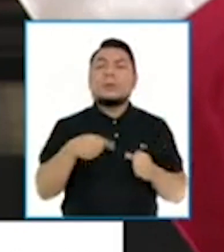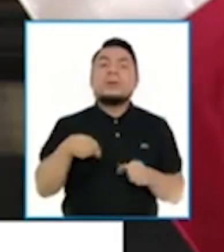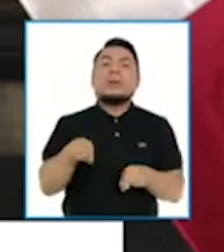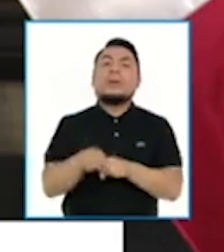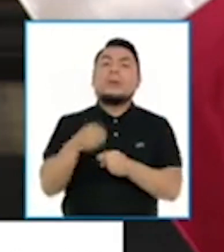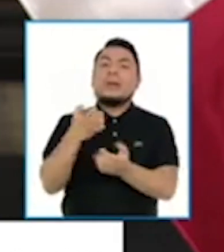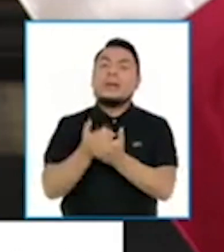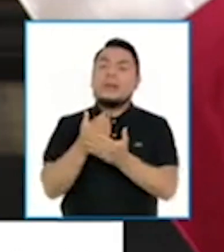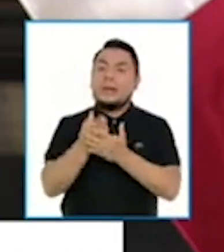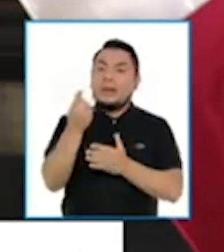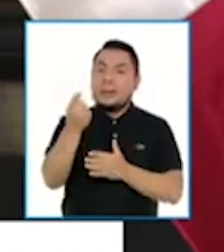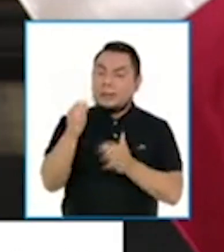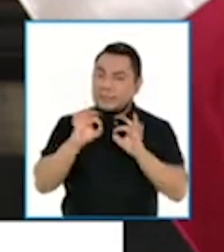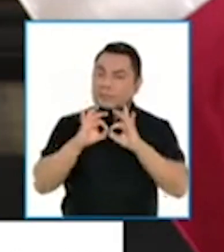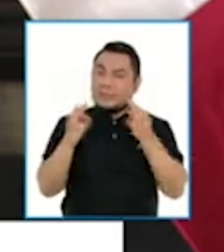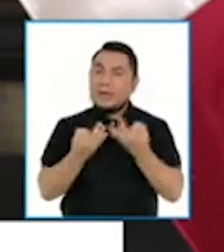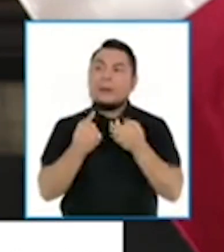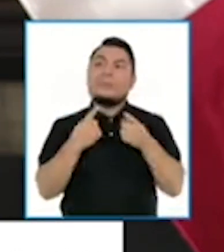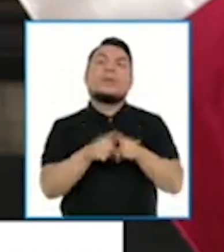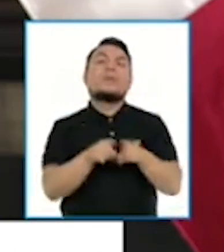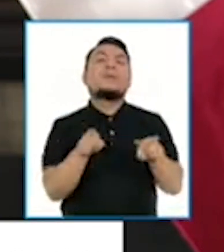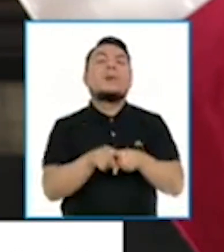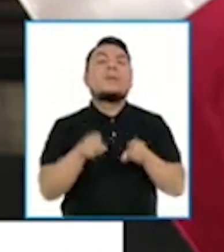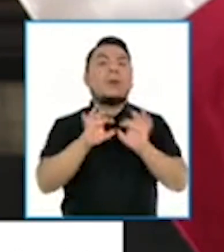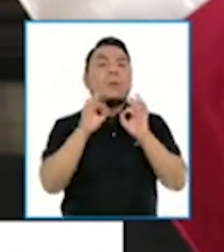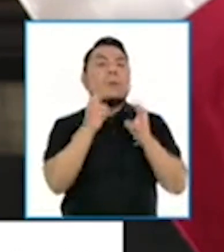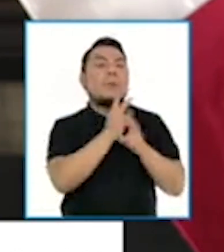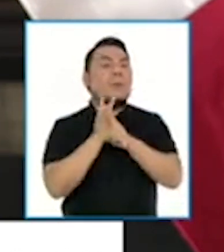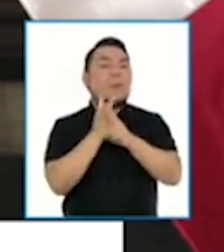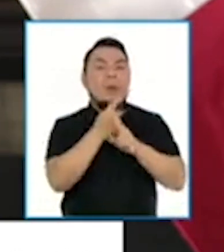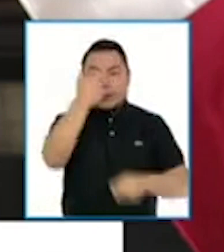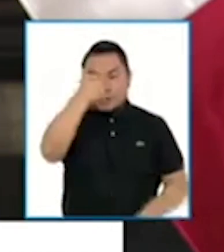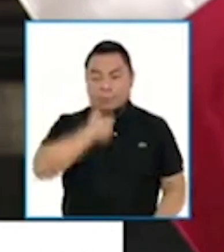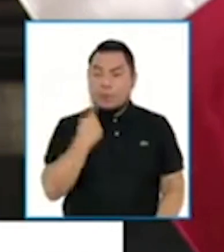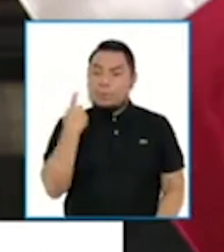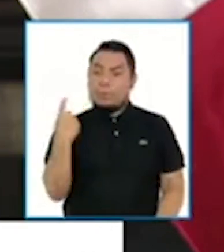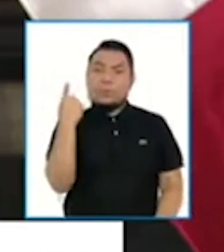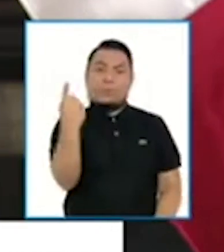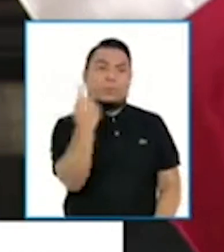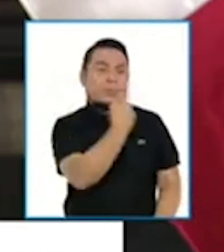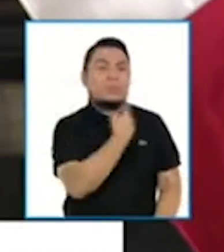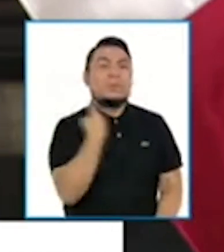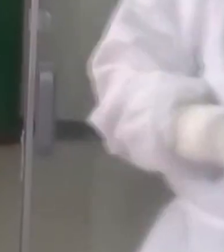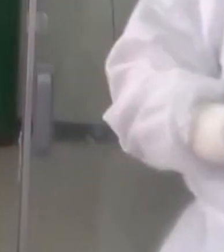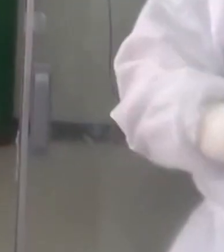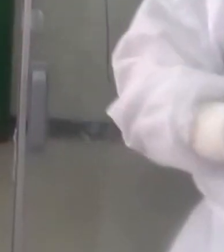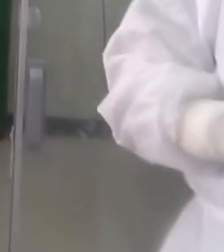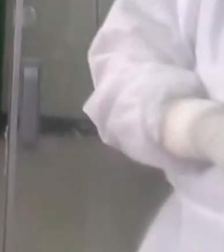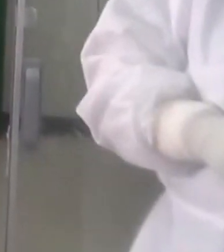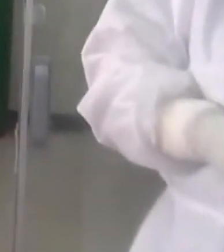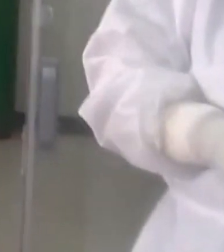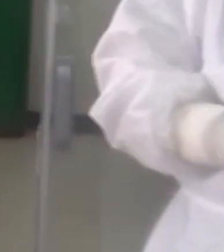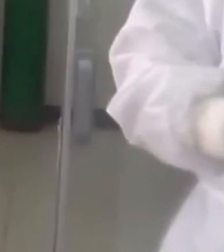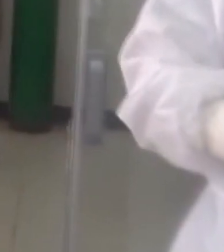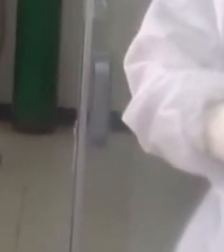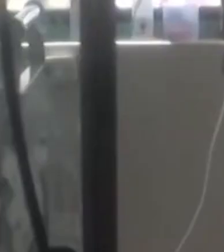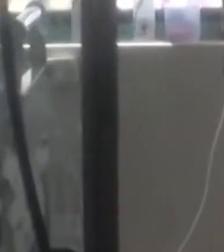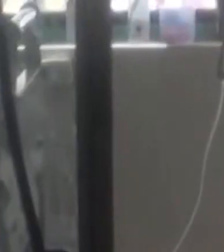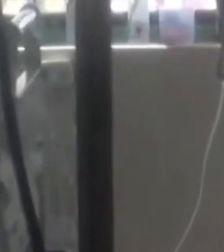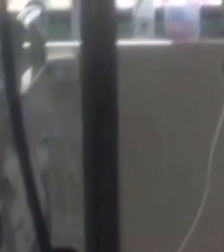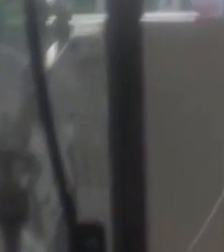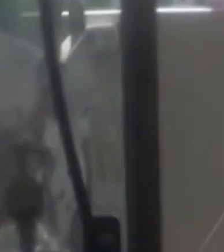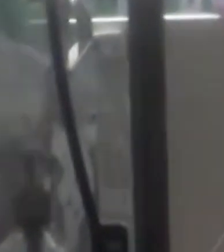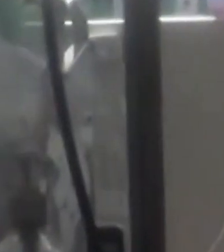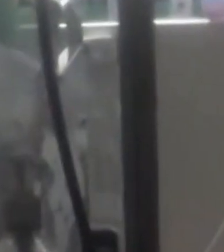economía familiar, pero también el cuidado individual de manera permanente. ¿Pero a qué cuidado de la